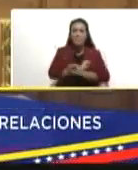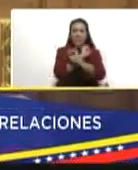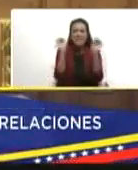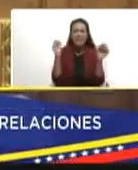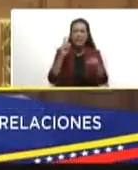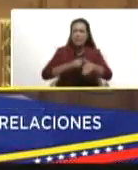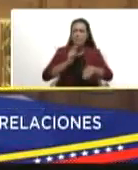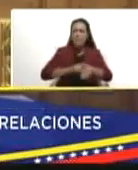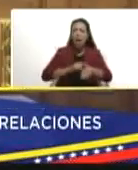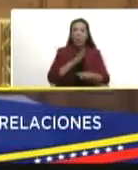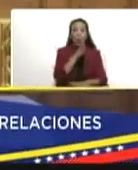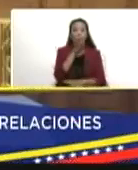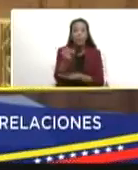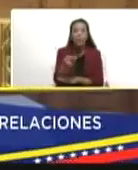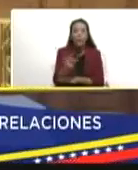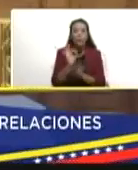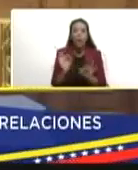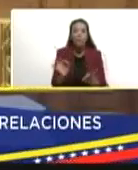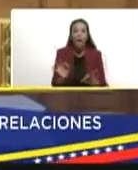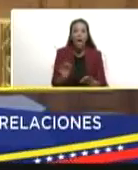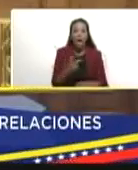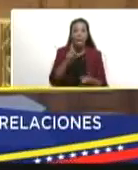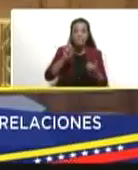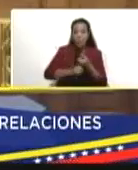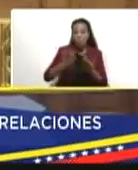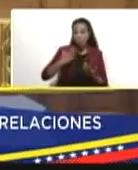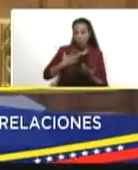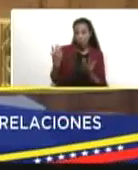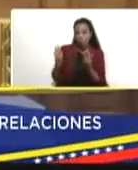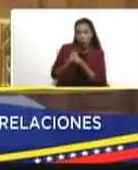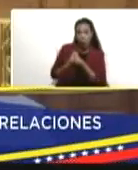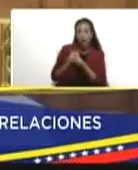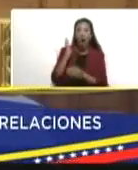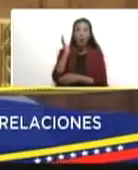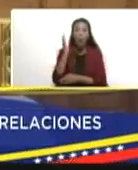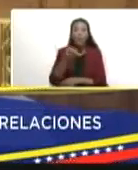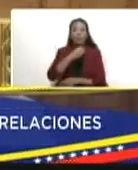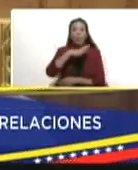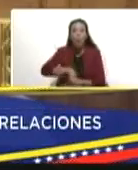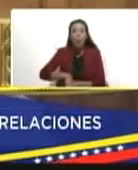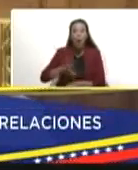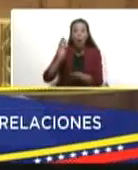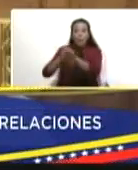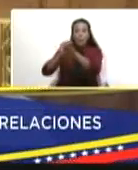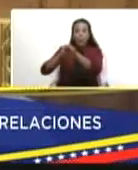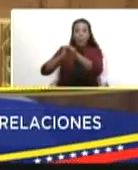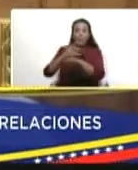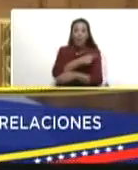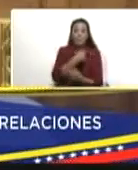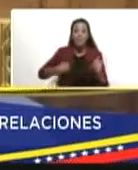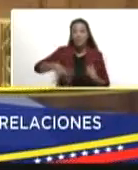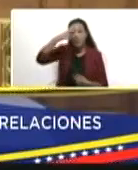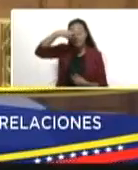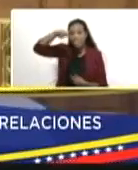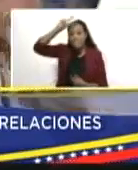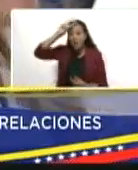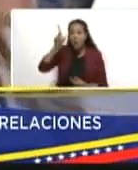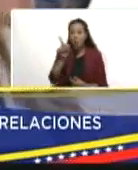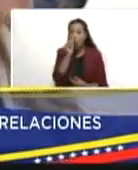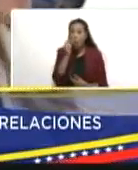nos fuimos si le yó a una Cumbre histórica convocada por el presidente de